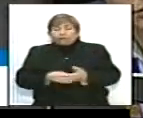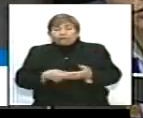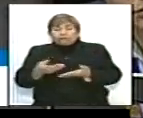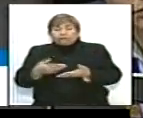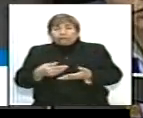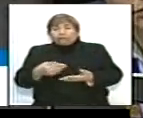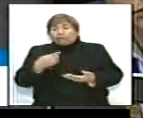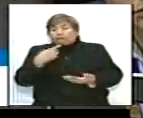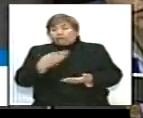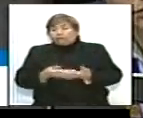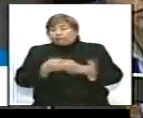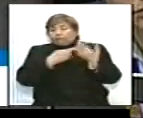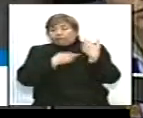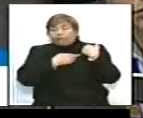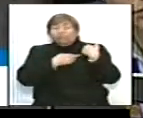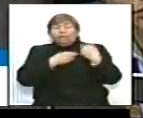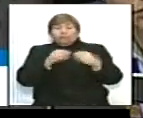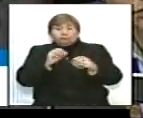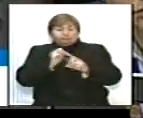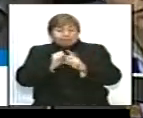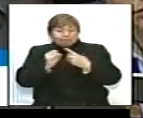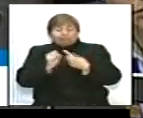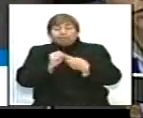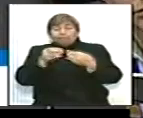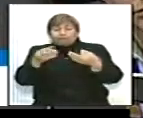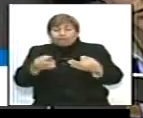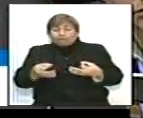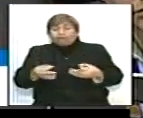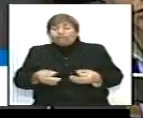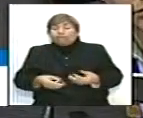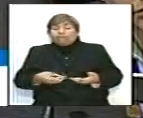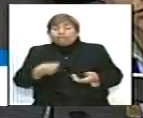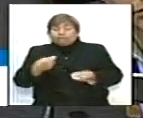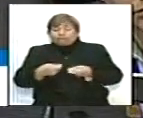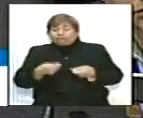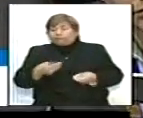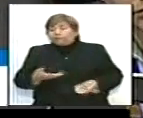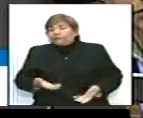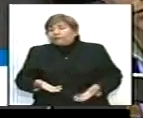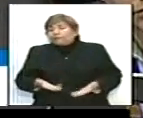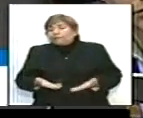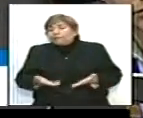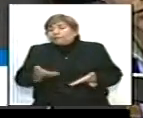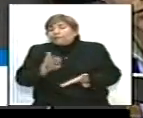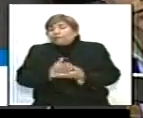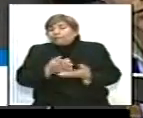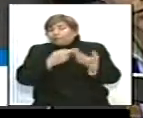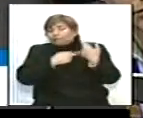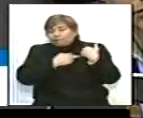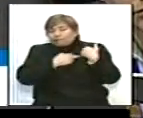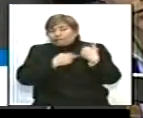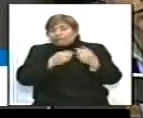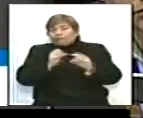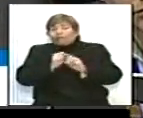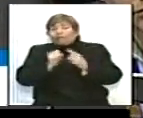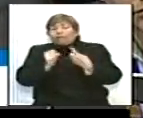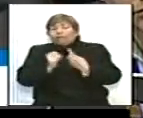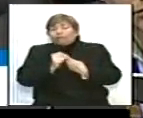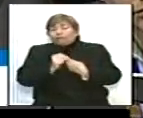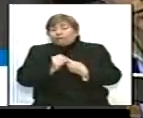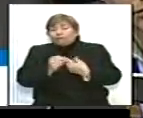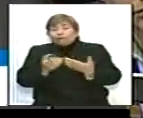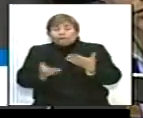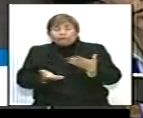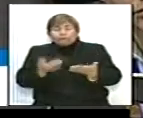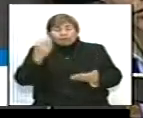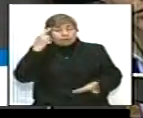de la mano con la responsabilidad social, obviamente. Inversión sí, pero priorizando la responsabilidad social. Y es por